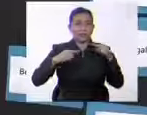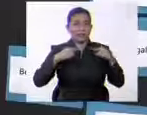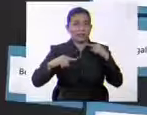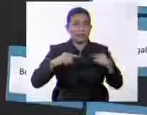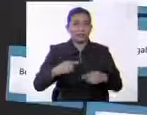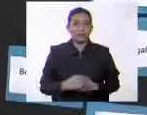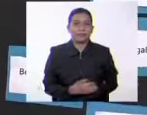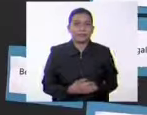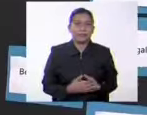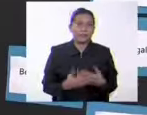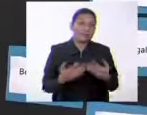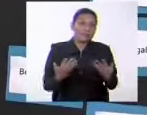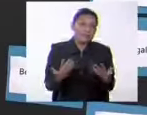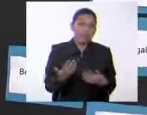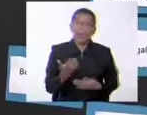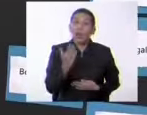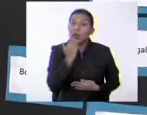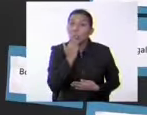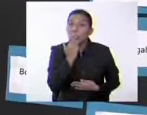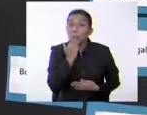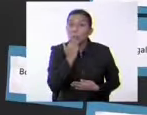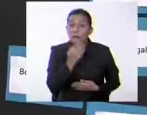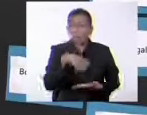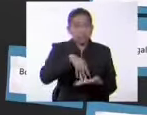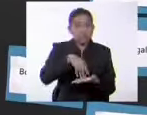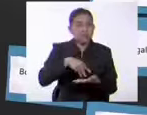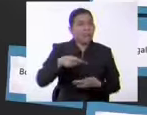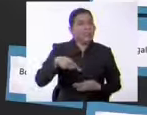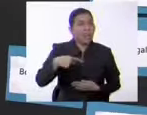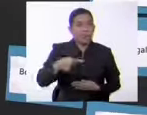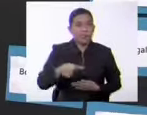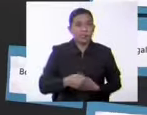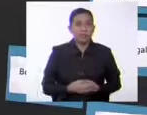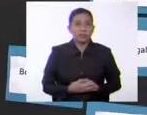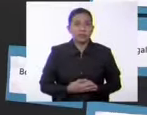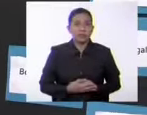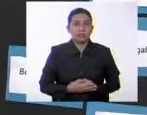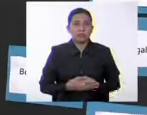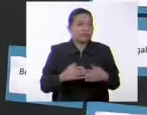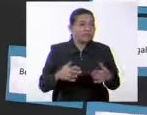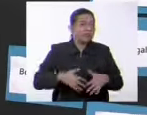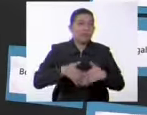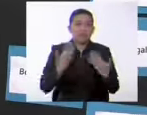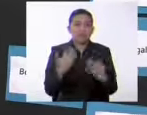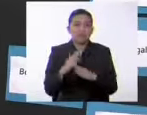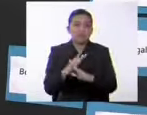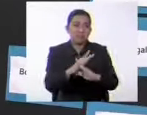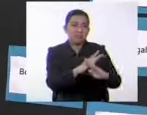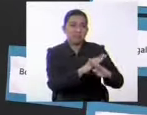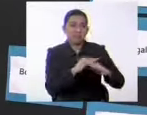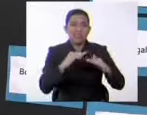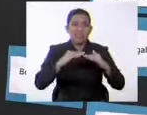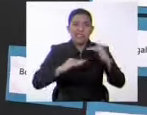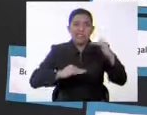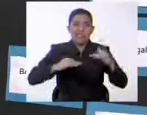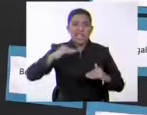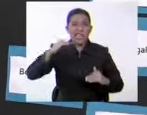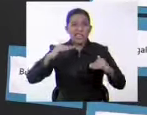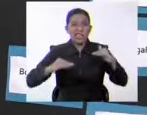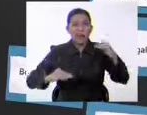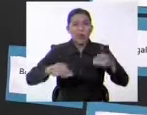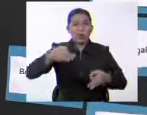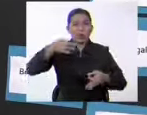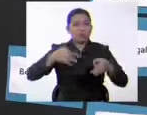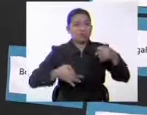independientemente nuestros indígenas siempre quedaban desprotegidos en desigualdad, fíjate. Y